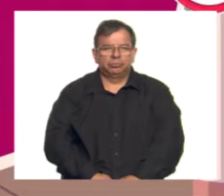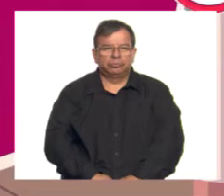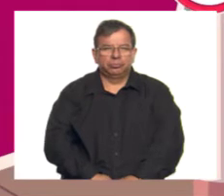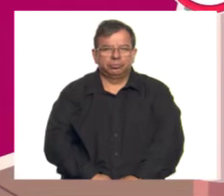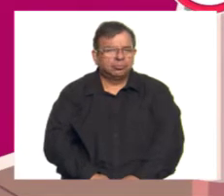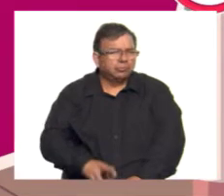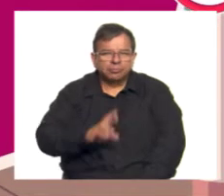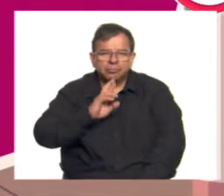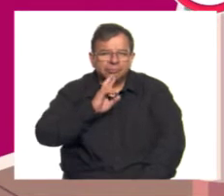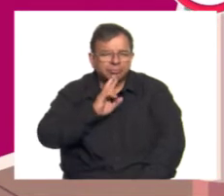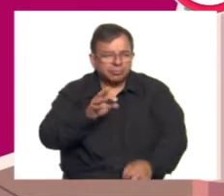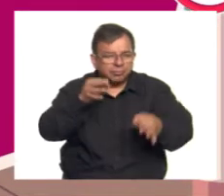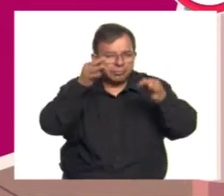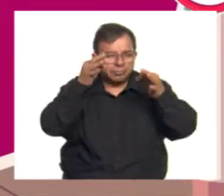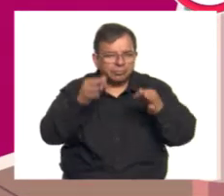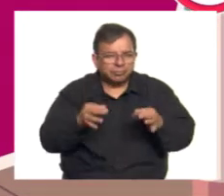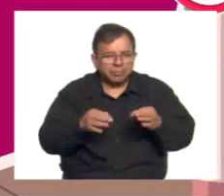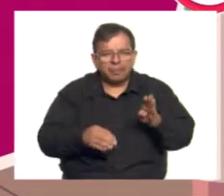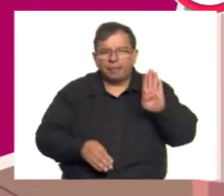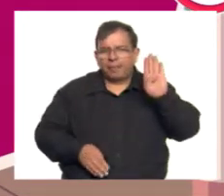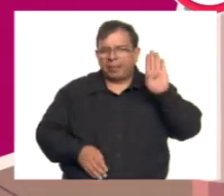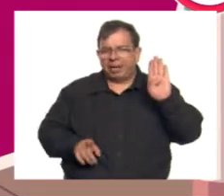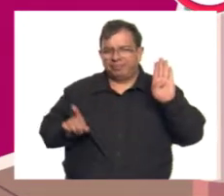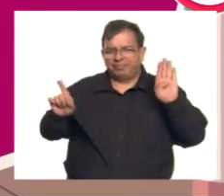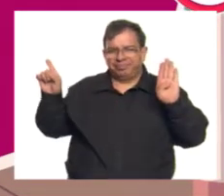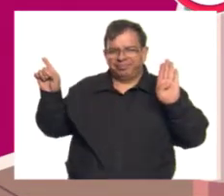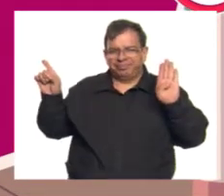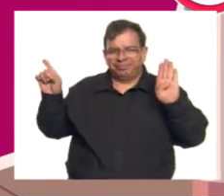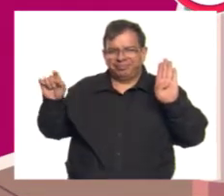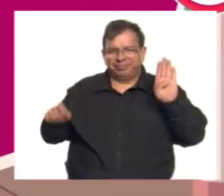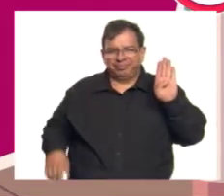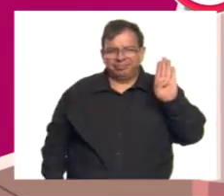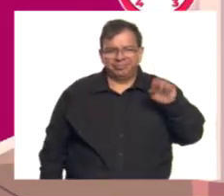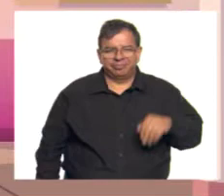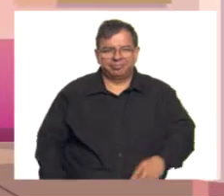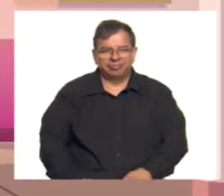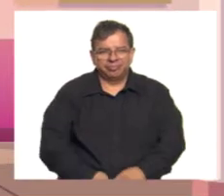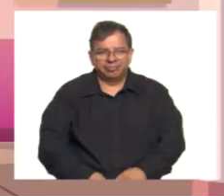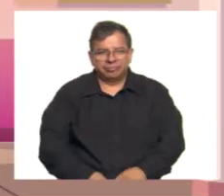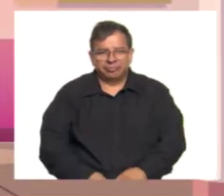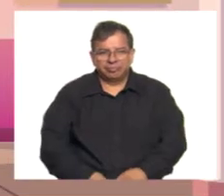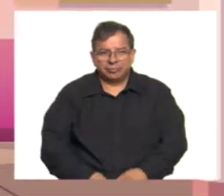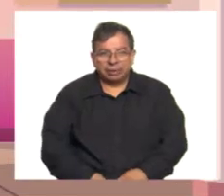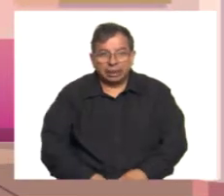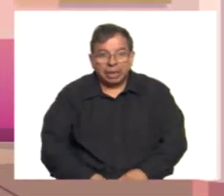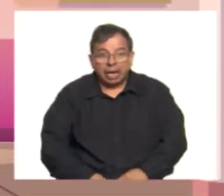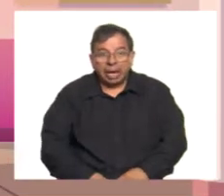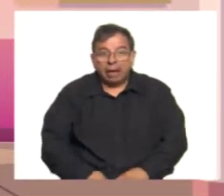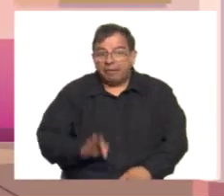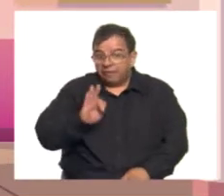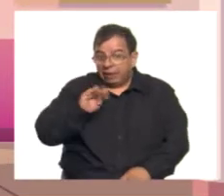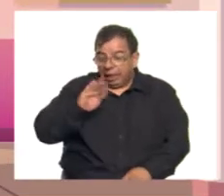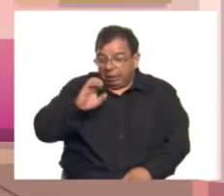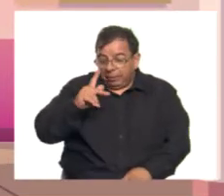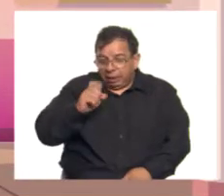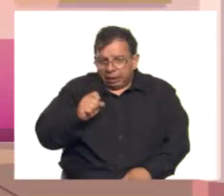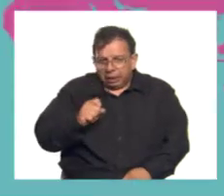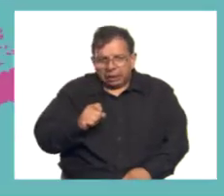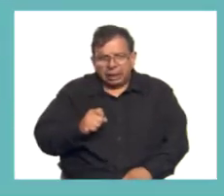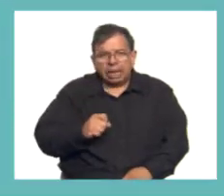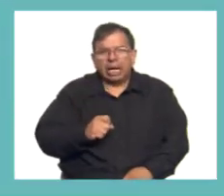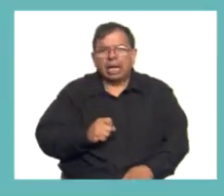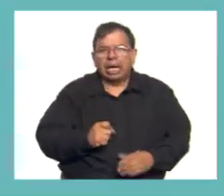La respuesta correcta es B, Filipinas. La Capitanía General de las Filipinas dependió de la